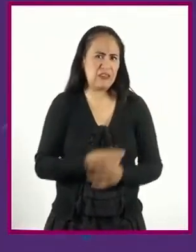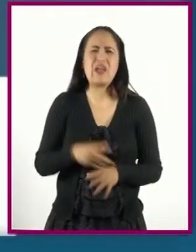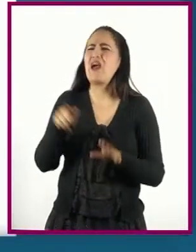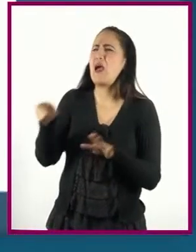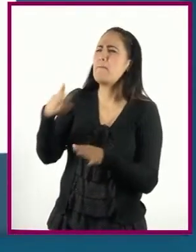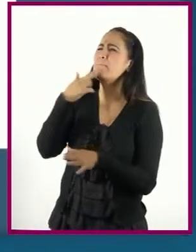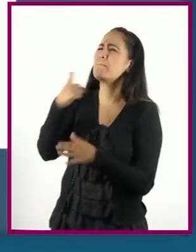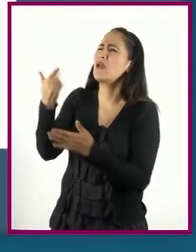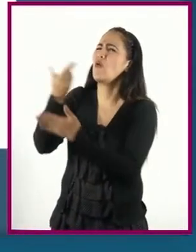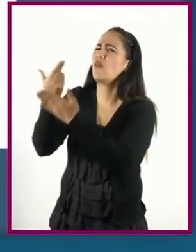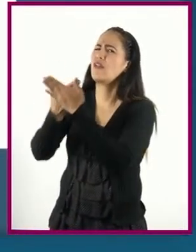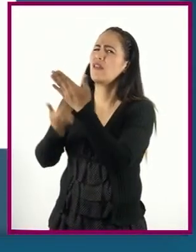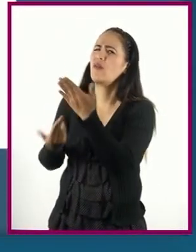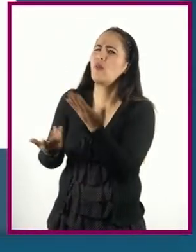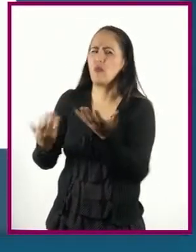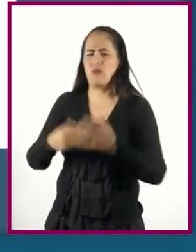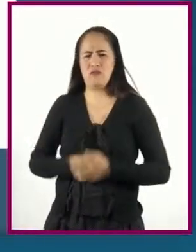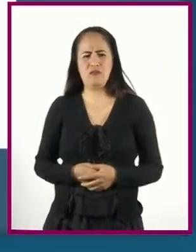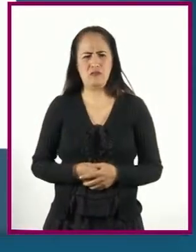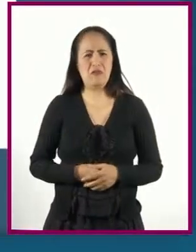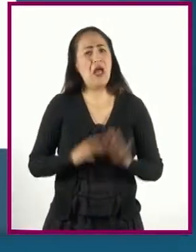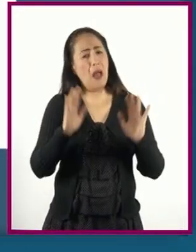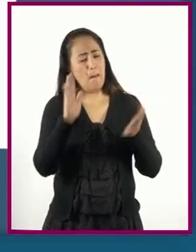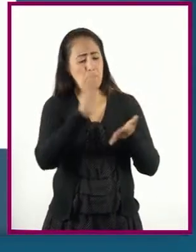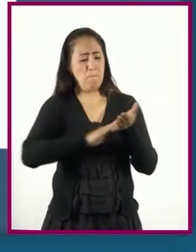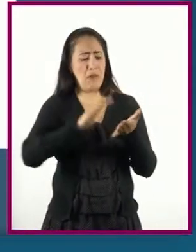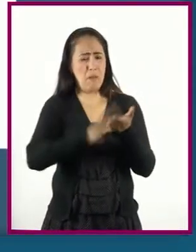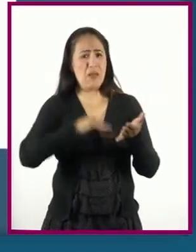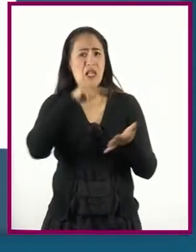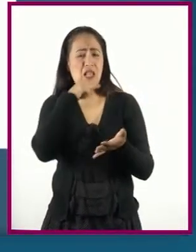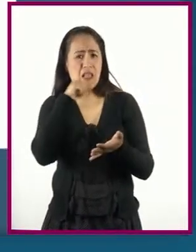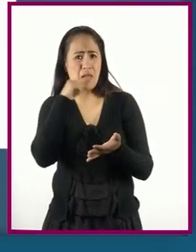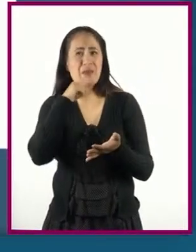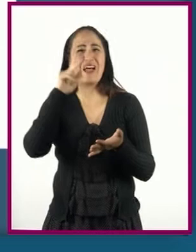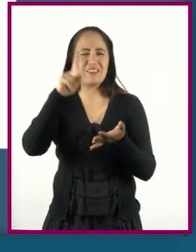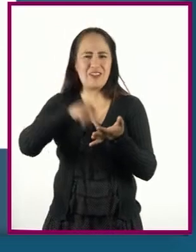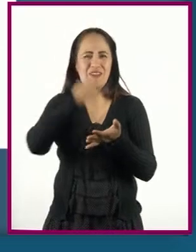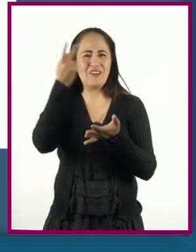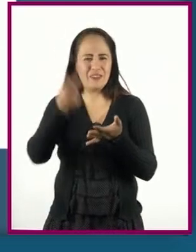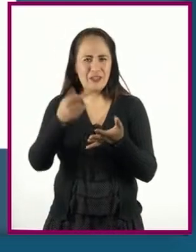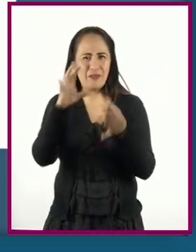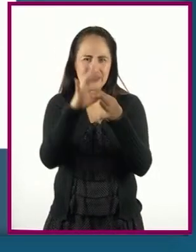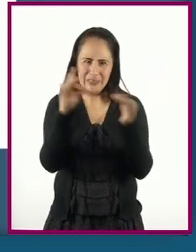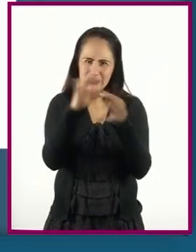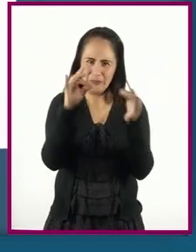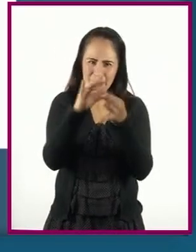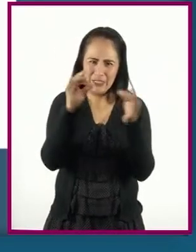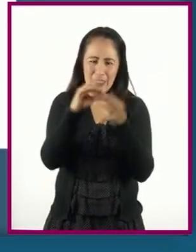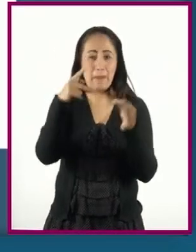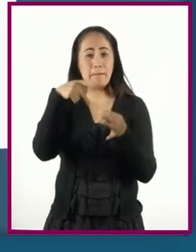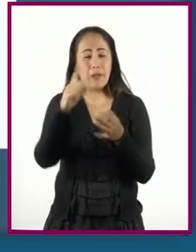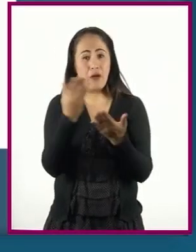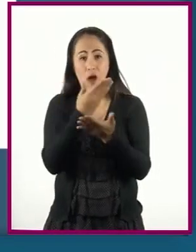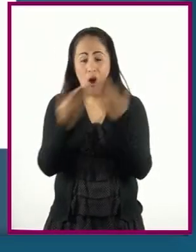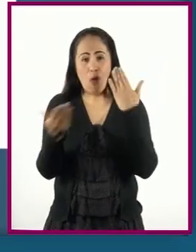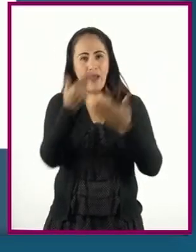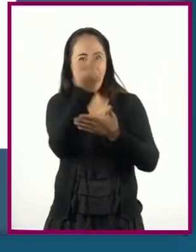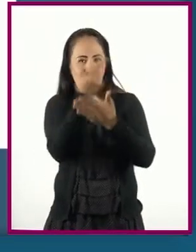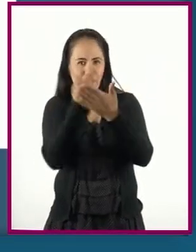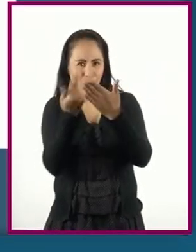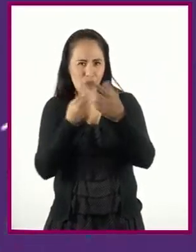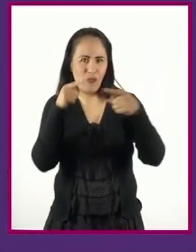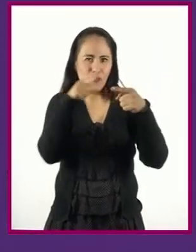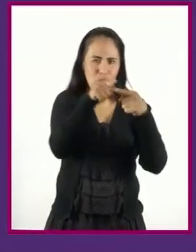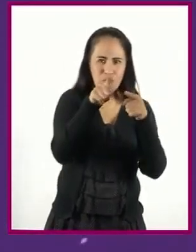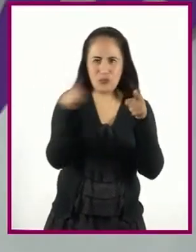dibujo? Toman papel y lápiz y comienzan nuevamente la explicación, pero ahora apoyada con dibujos, flechas